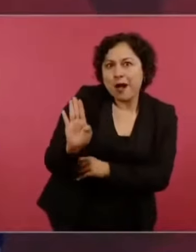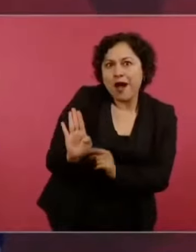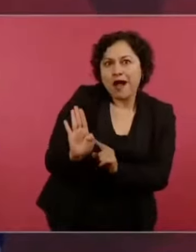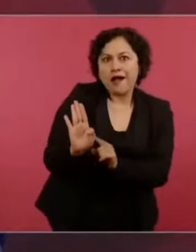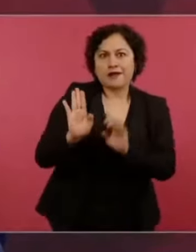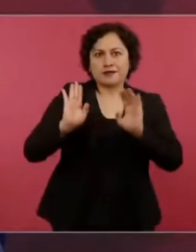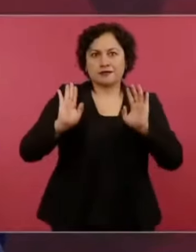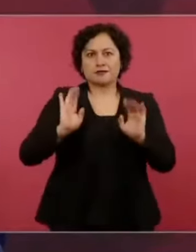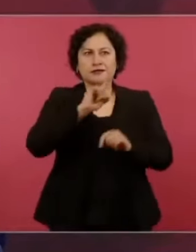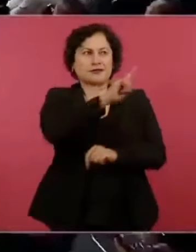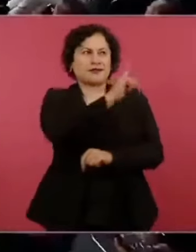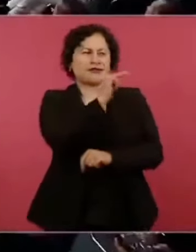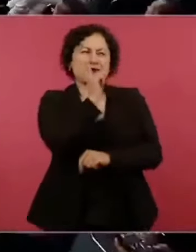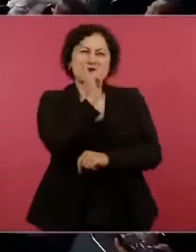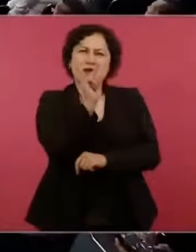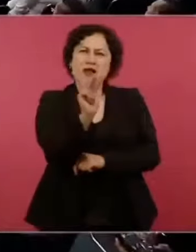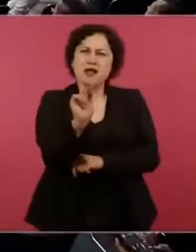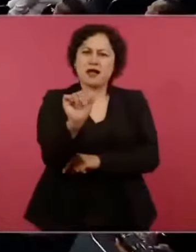aparente.